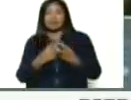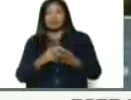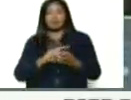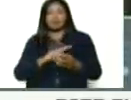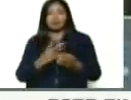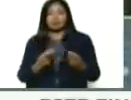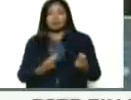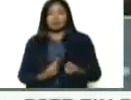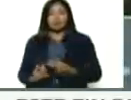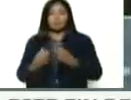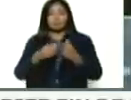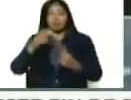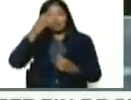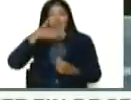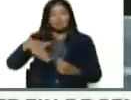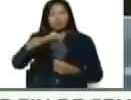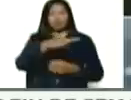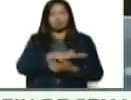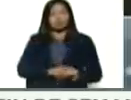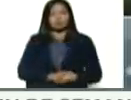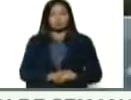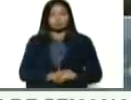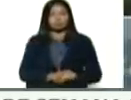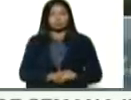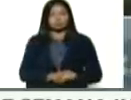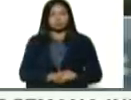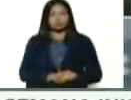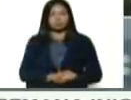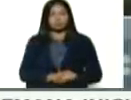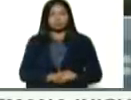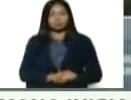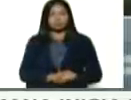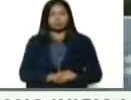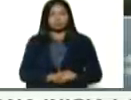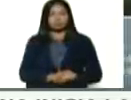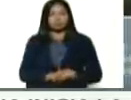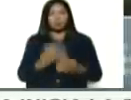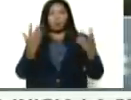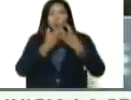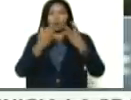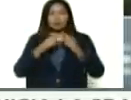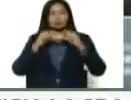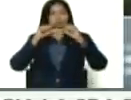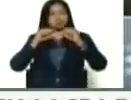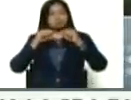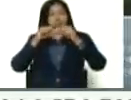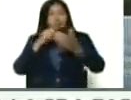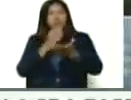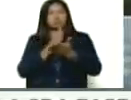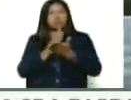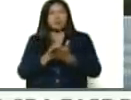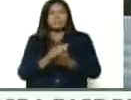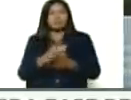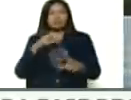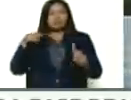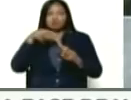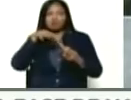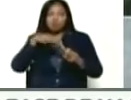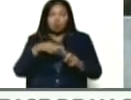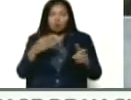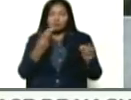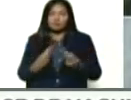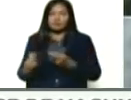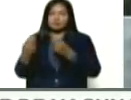del pueblo a una guerra de acoso permanente de persecución financiera de